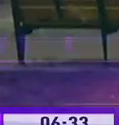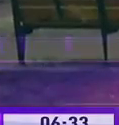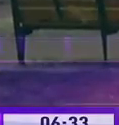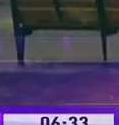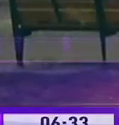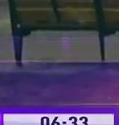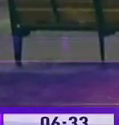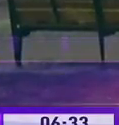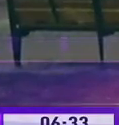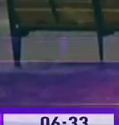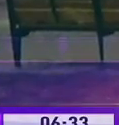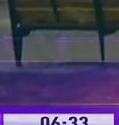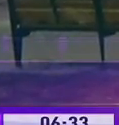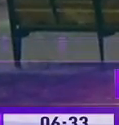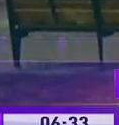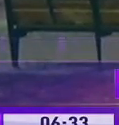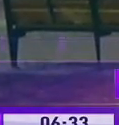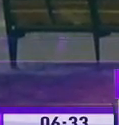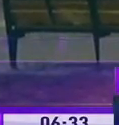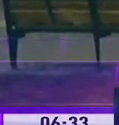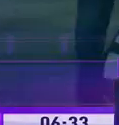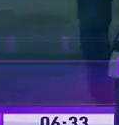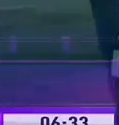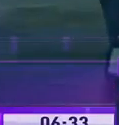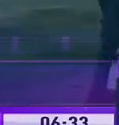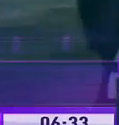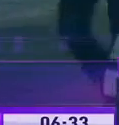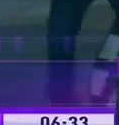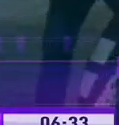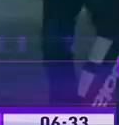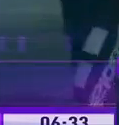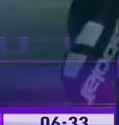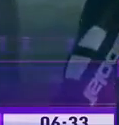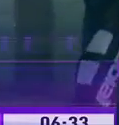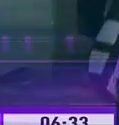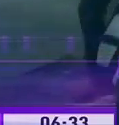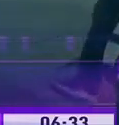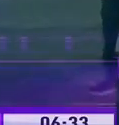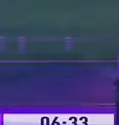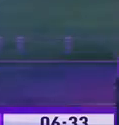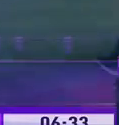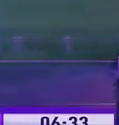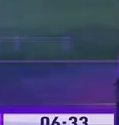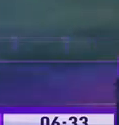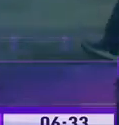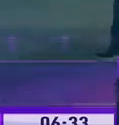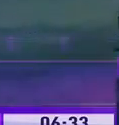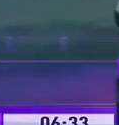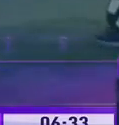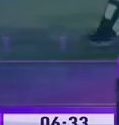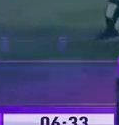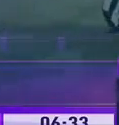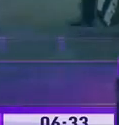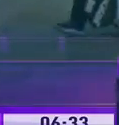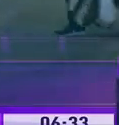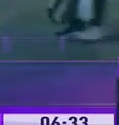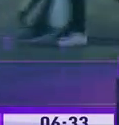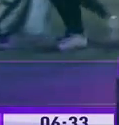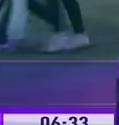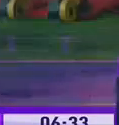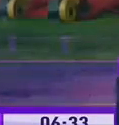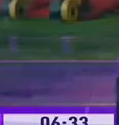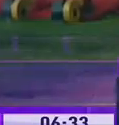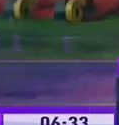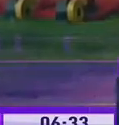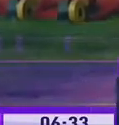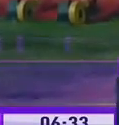de Los Ríos como en Guayaquil. Estas y otras informaciones vamos a contarles al retornar. Son las 6:33 de la